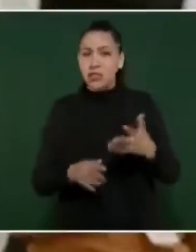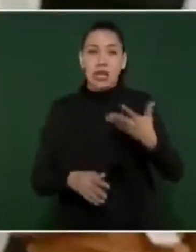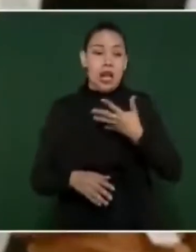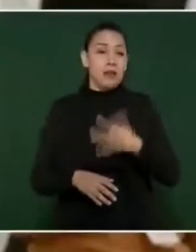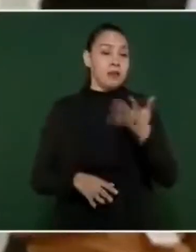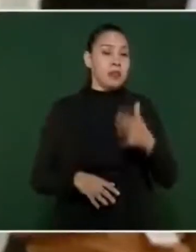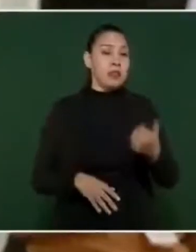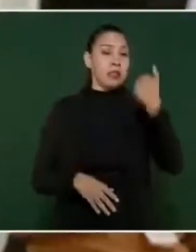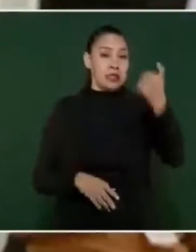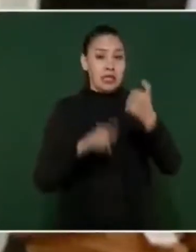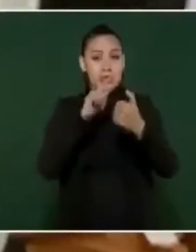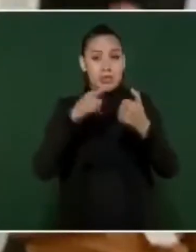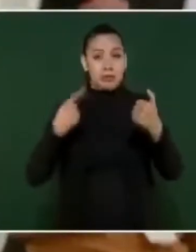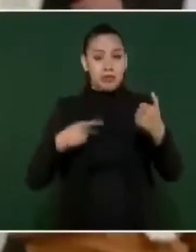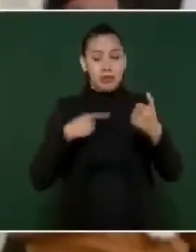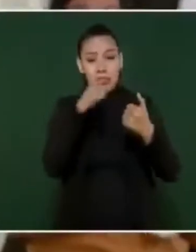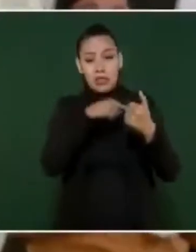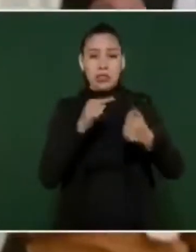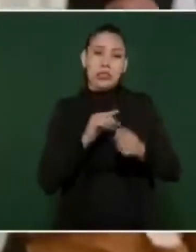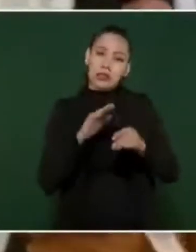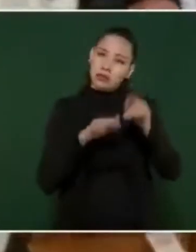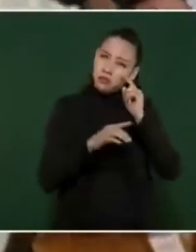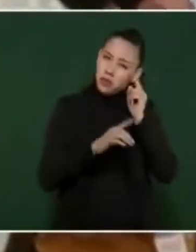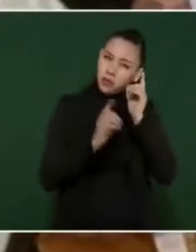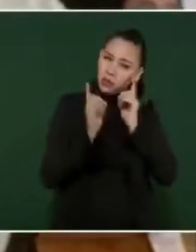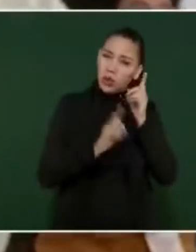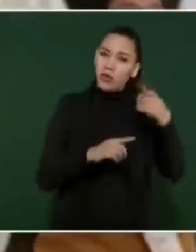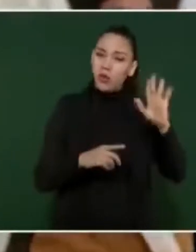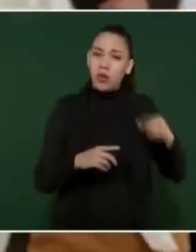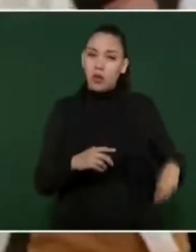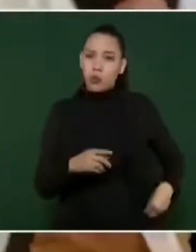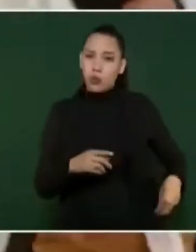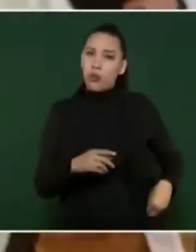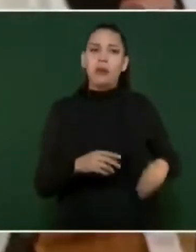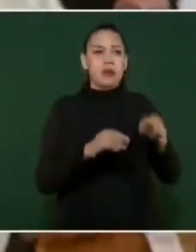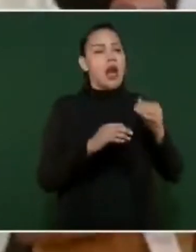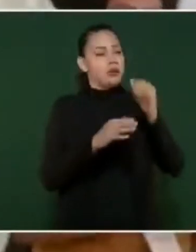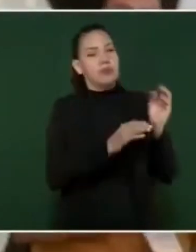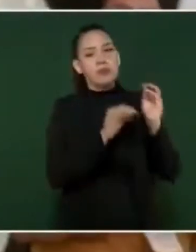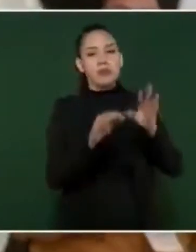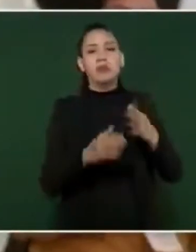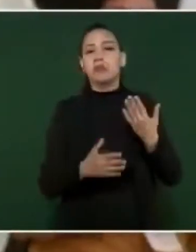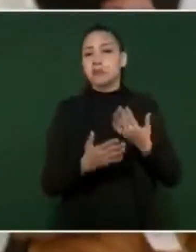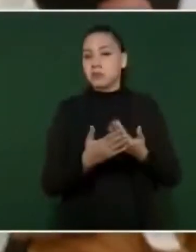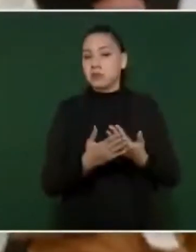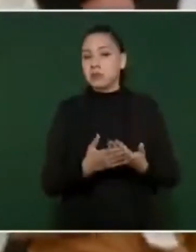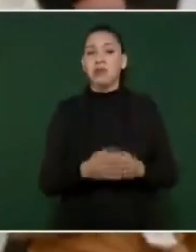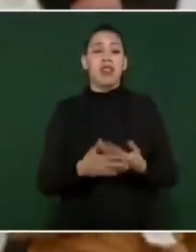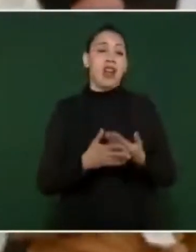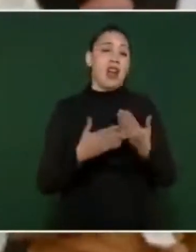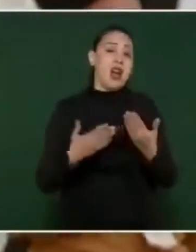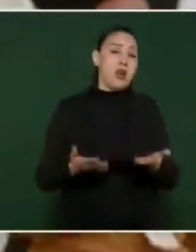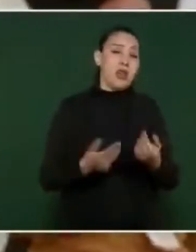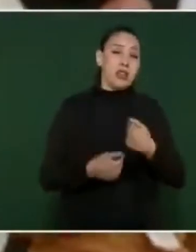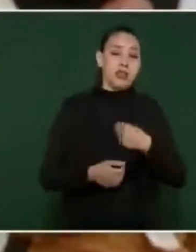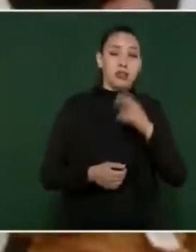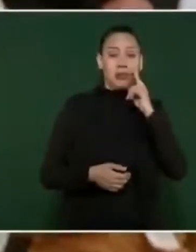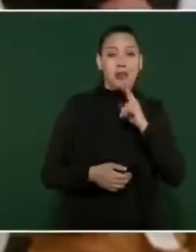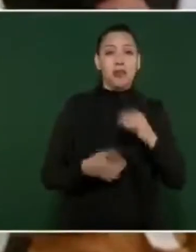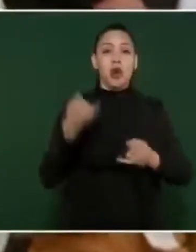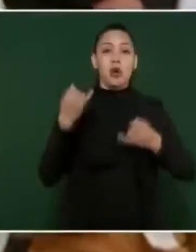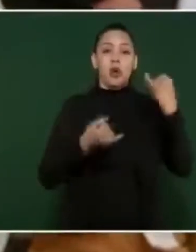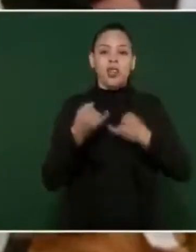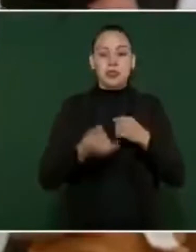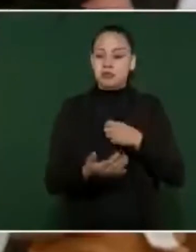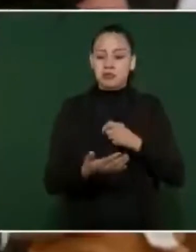Pero un juez decidió ponerlos en libertad en 2020. hace poco más de un año un